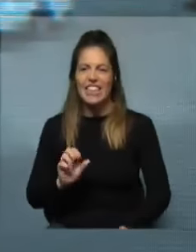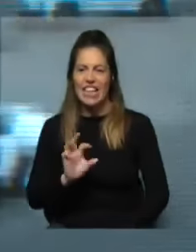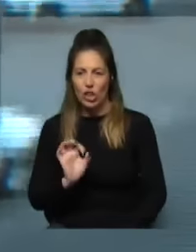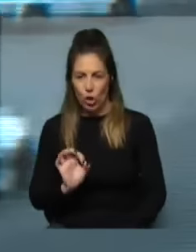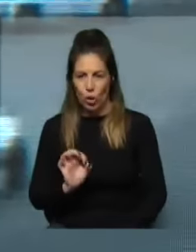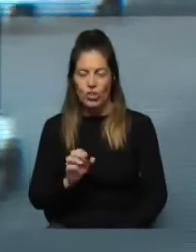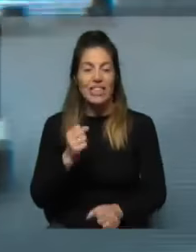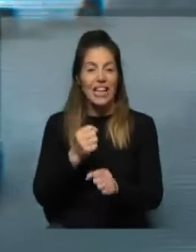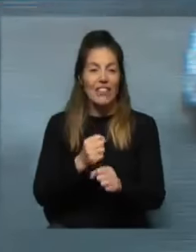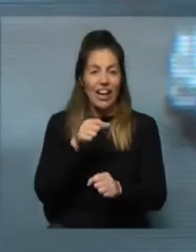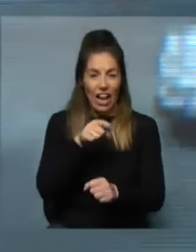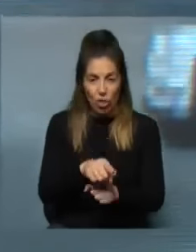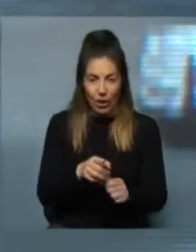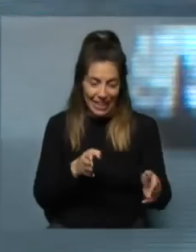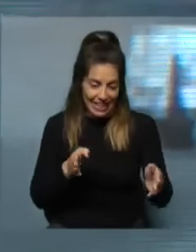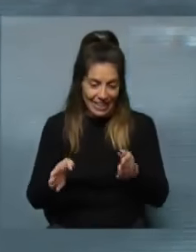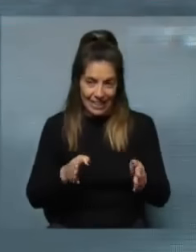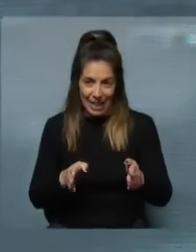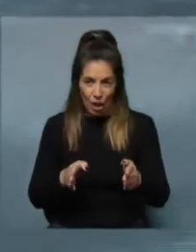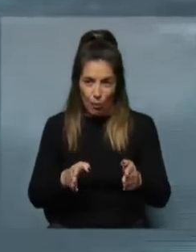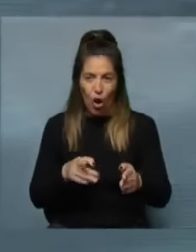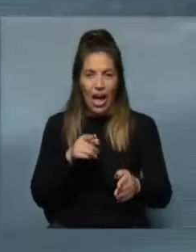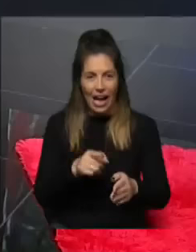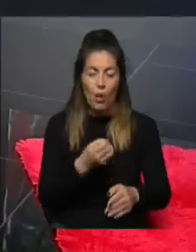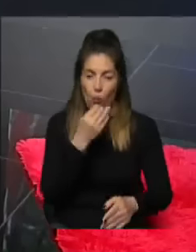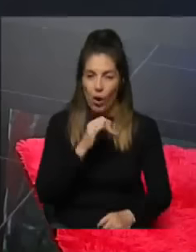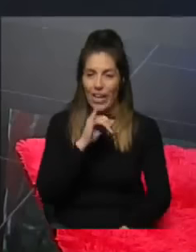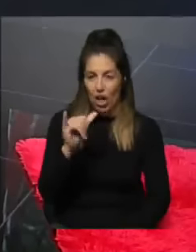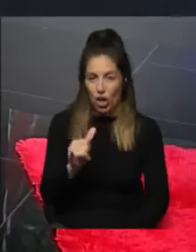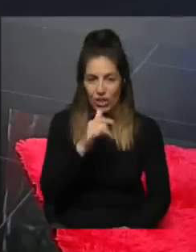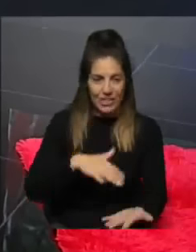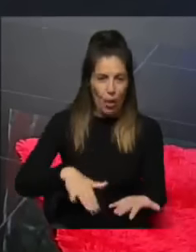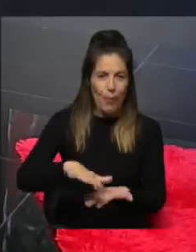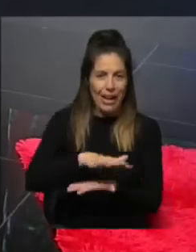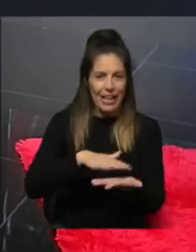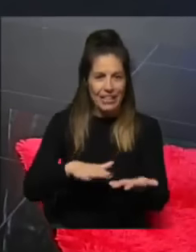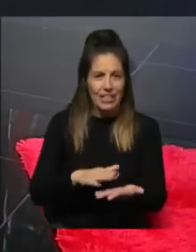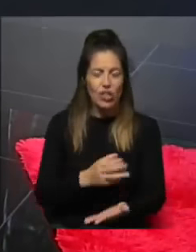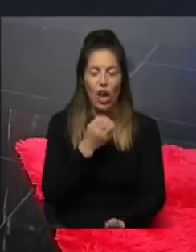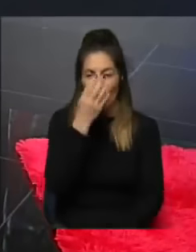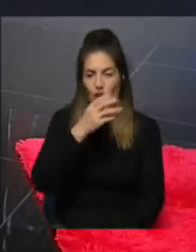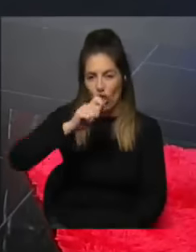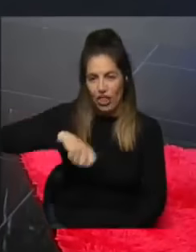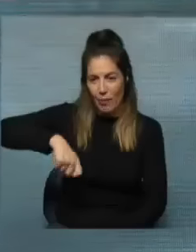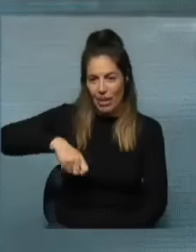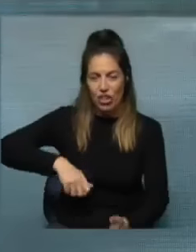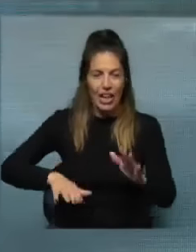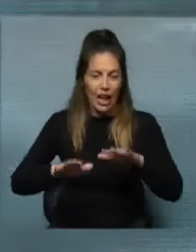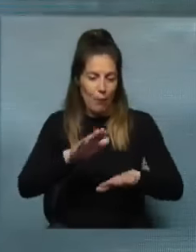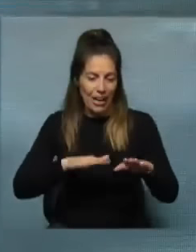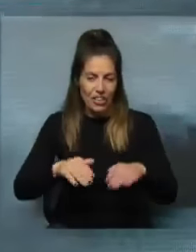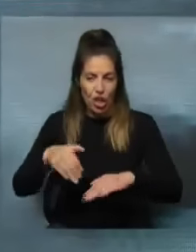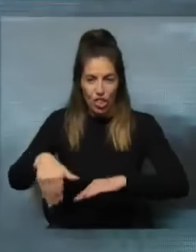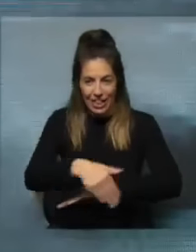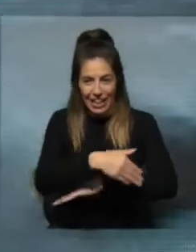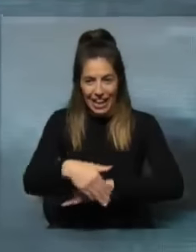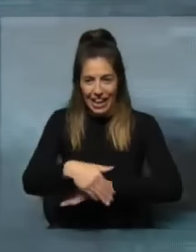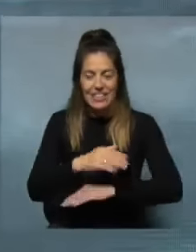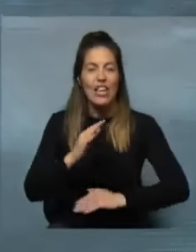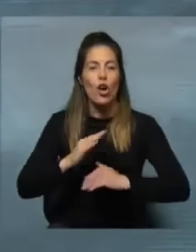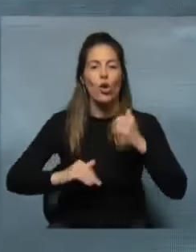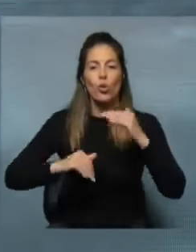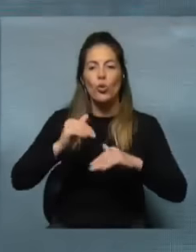está trabajando allí, así que bueno, una buena noticia para esta zona de Flor de Maronia. es la reparación de la calle, también la construcción